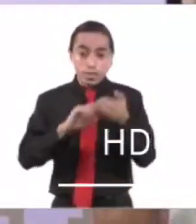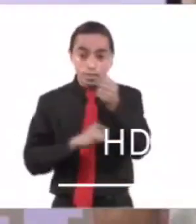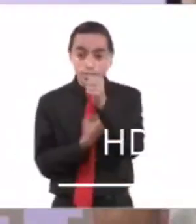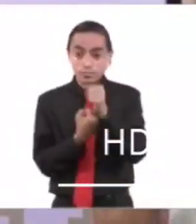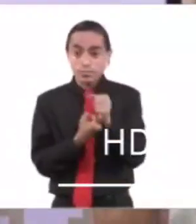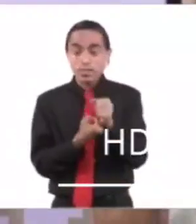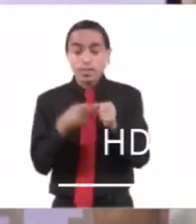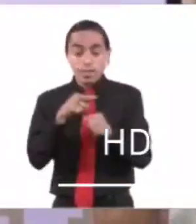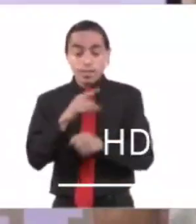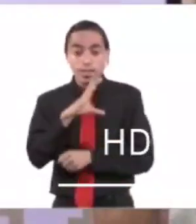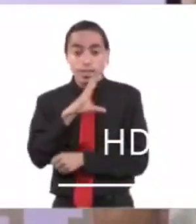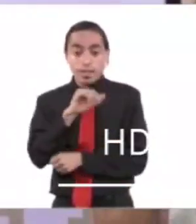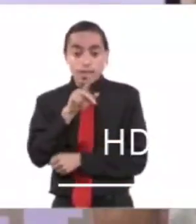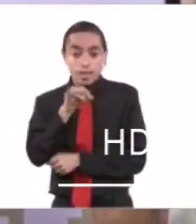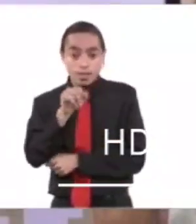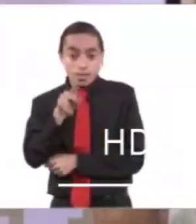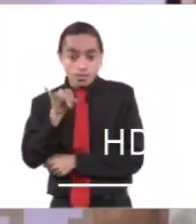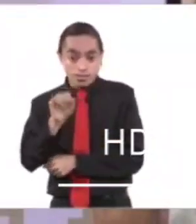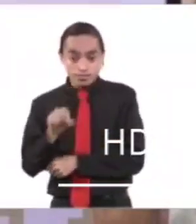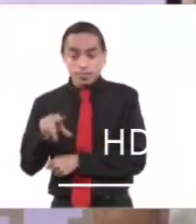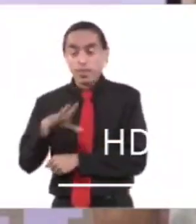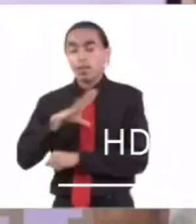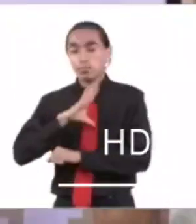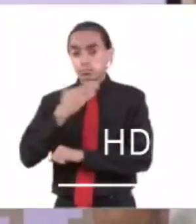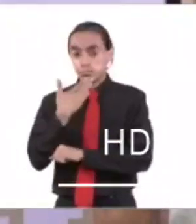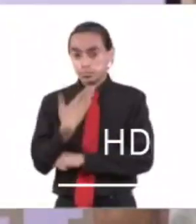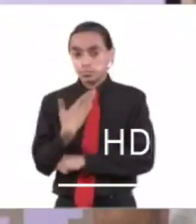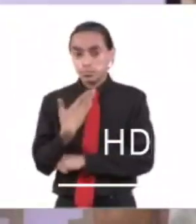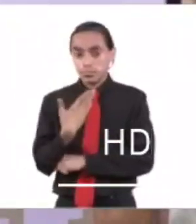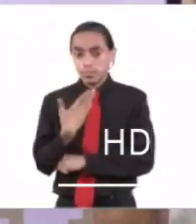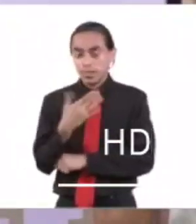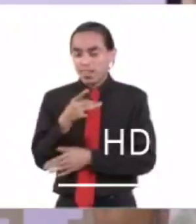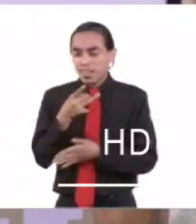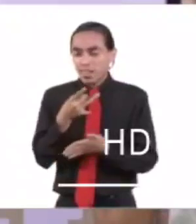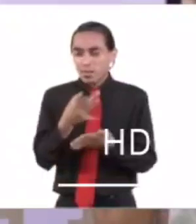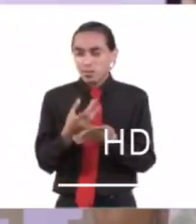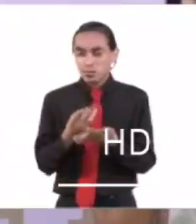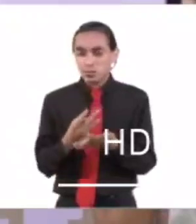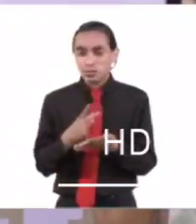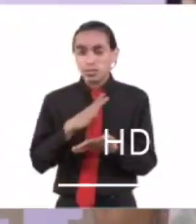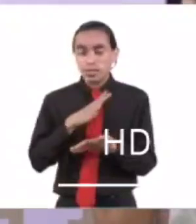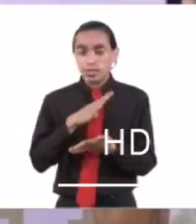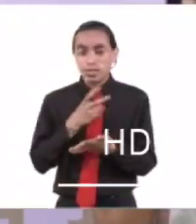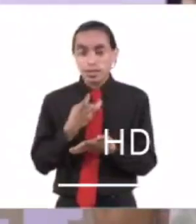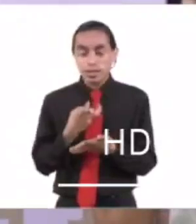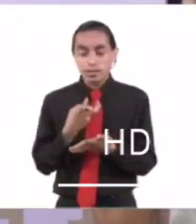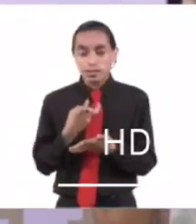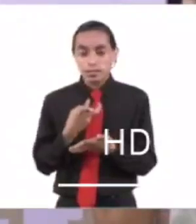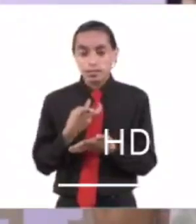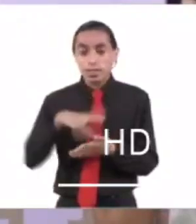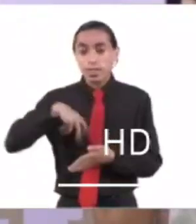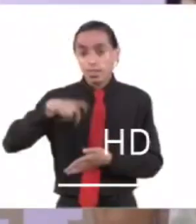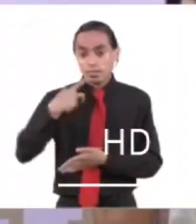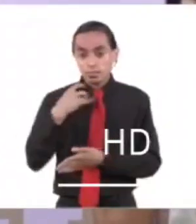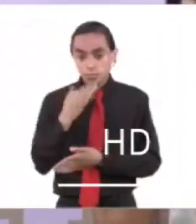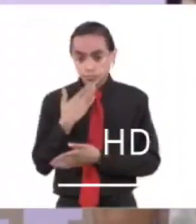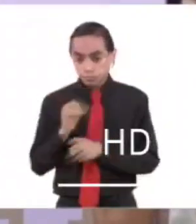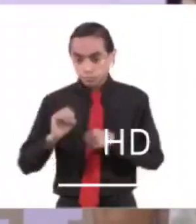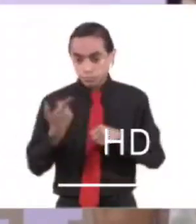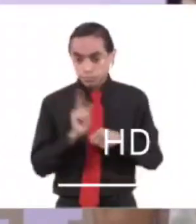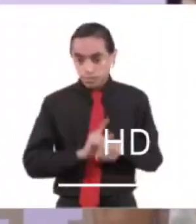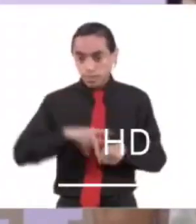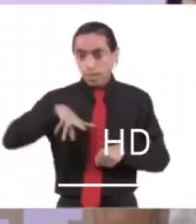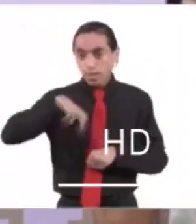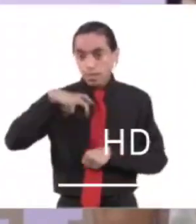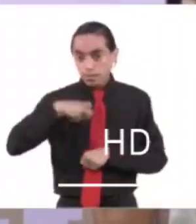Carlos Monsiváis daba fe. Era el único, bueno, de los únicos que daban voz a este esfuerzo social, a